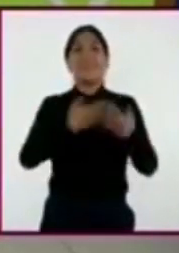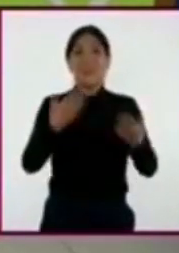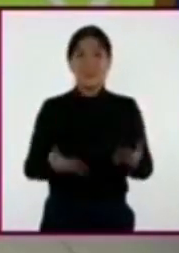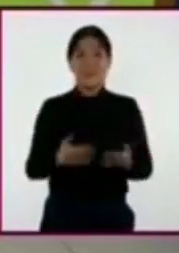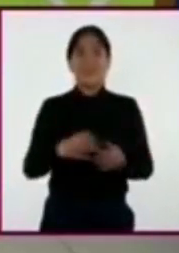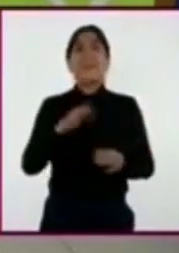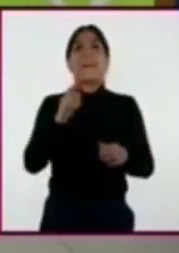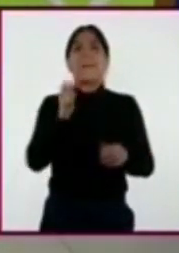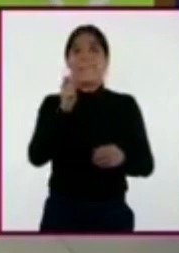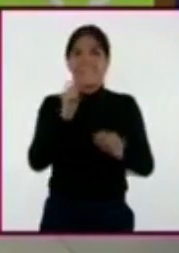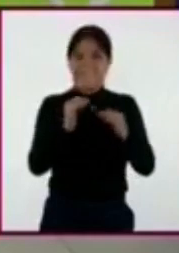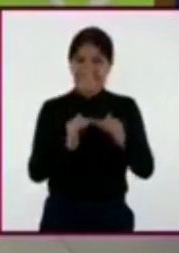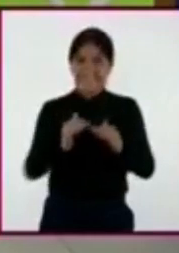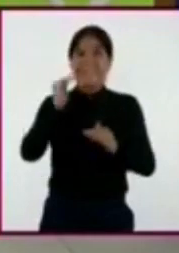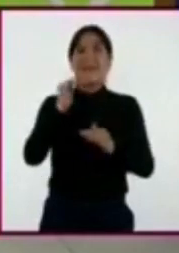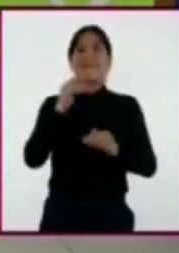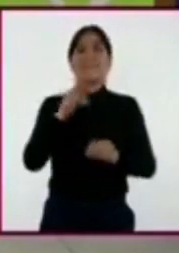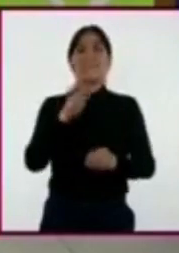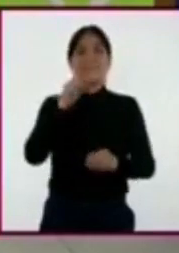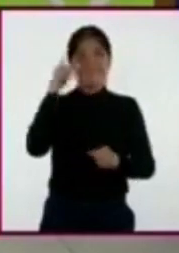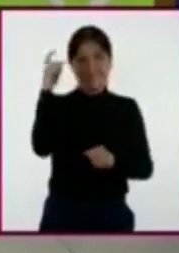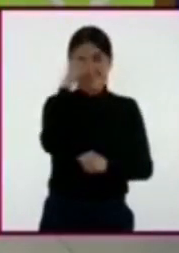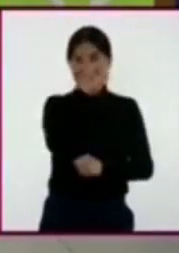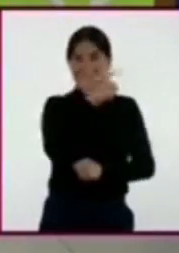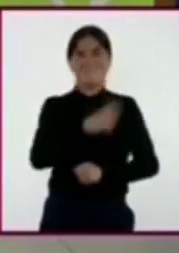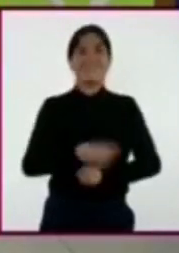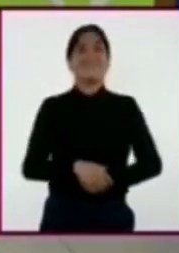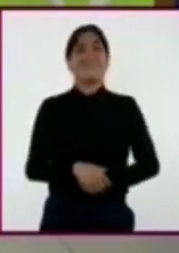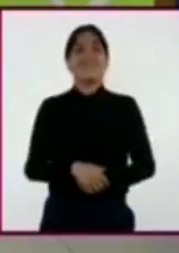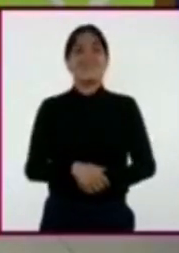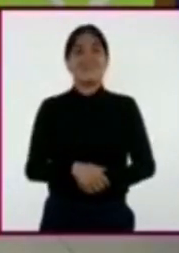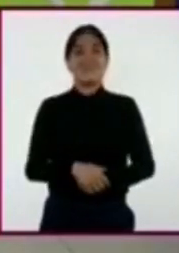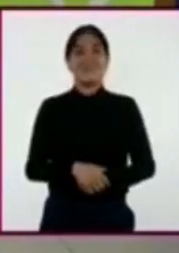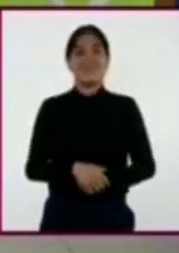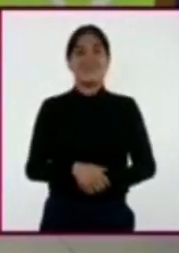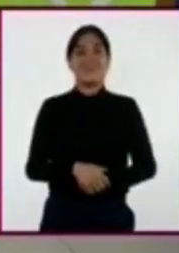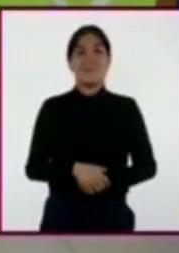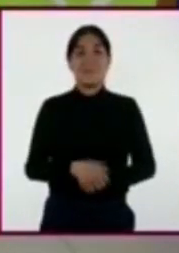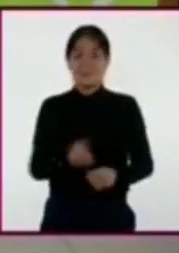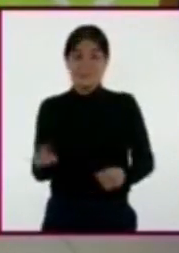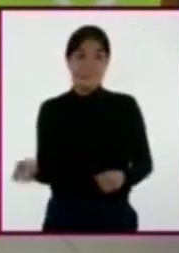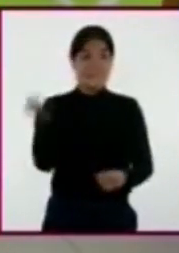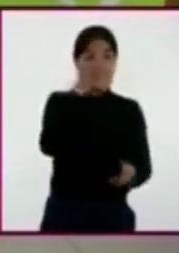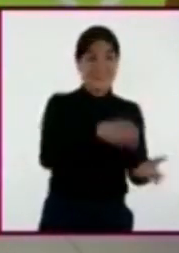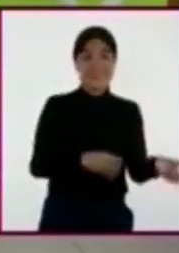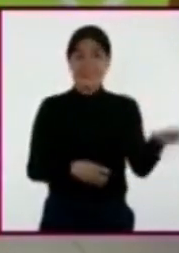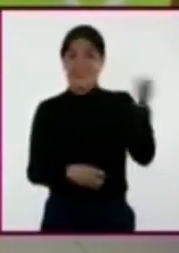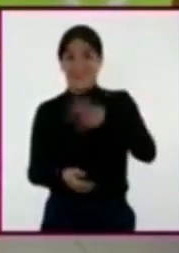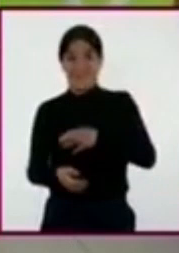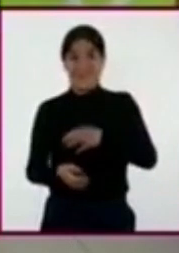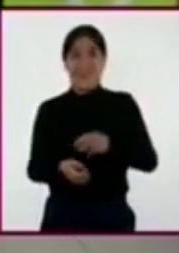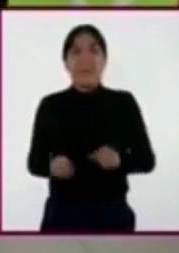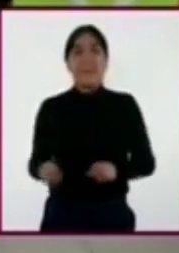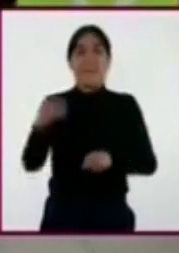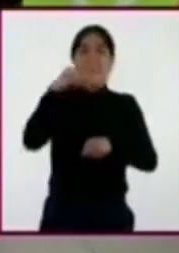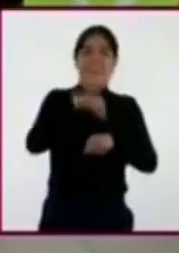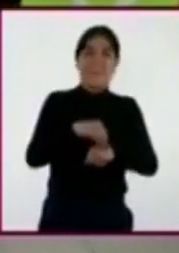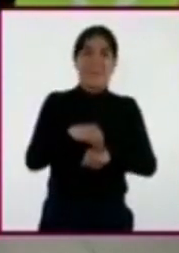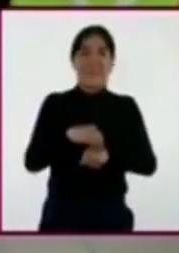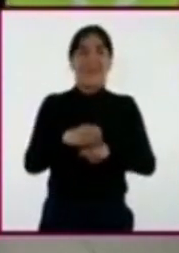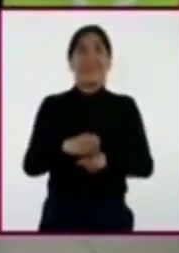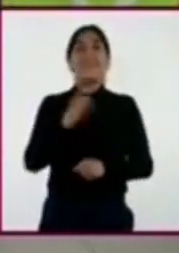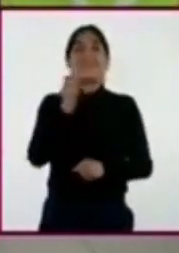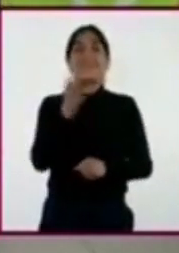vamos a aumentar nuestro grado de dificultad. A nuestros lanzamientos vamos a aumentarle